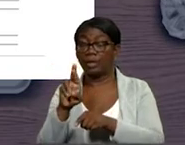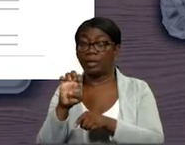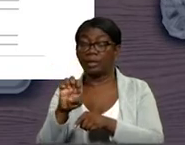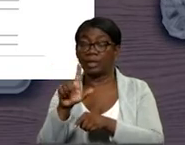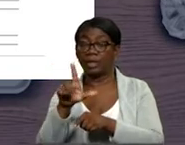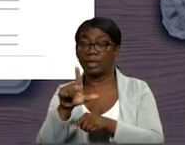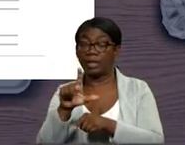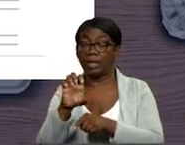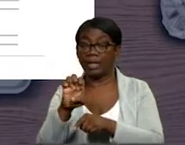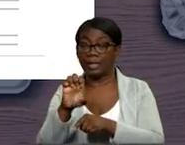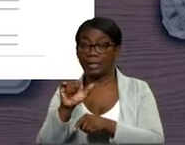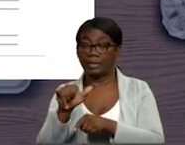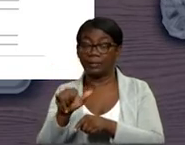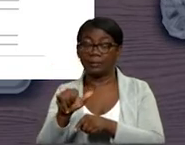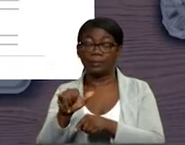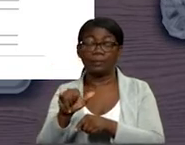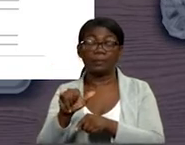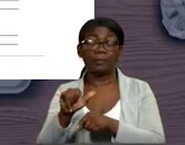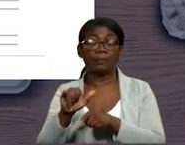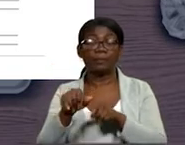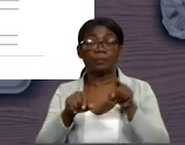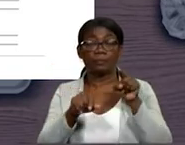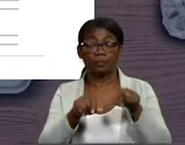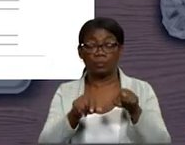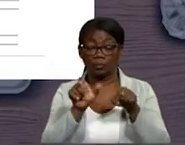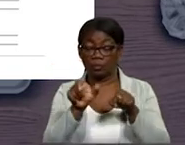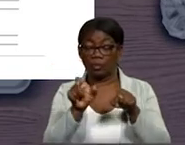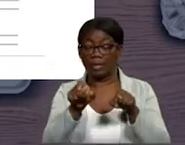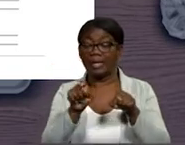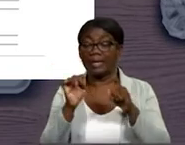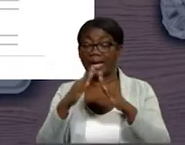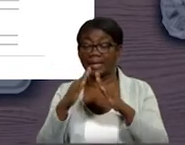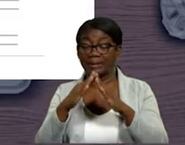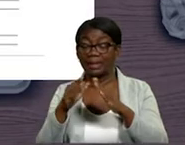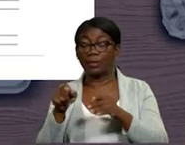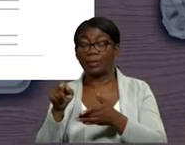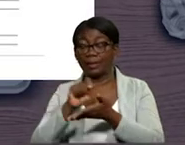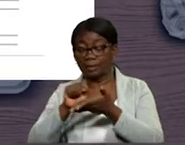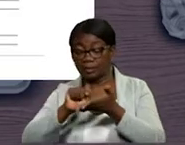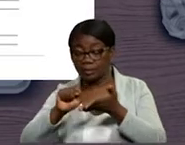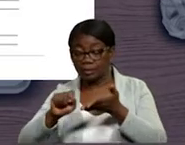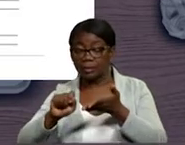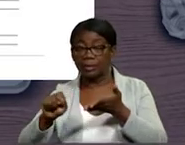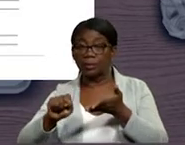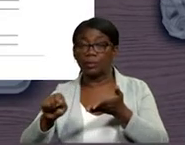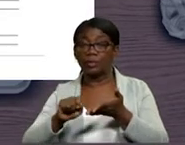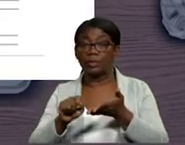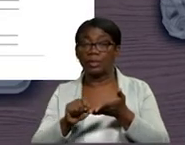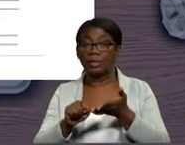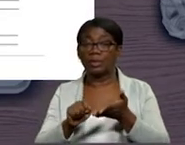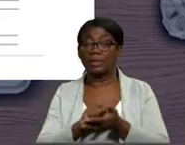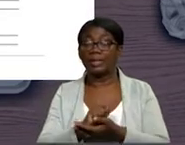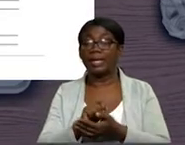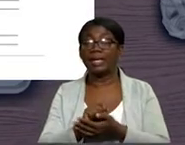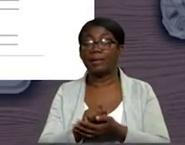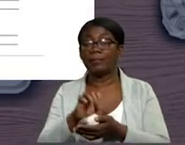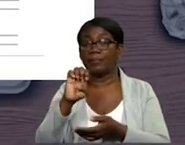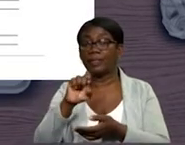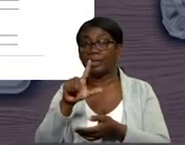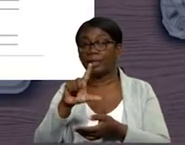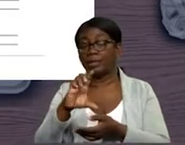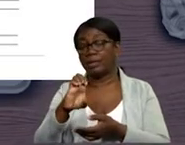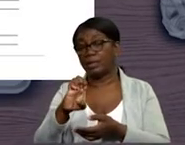una electroválvula. Ustedes van a identificar las partes ahí en casa, ¿verdad?, lo que forma cada